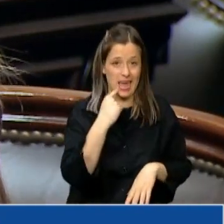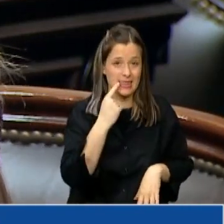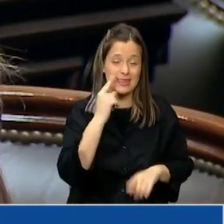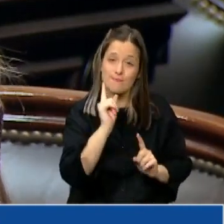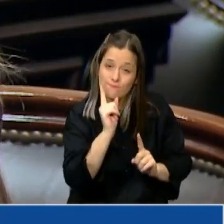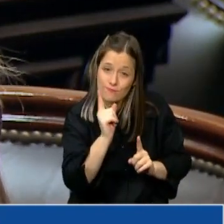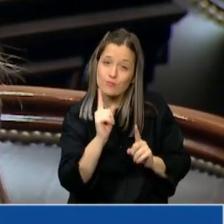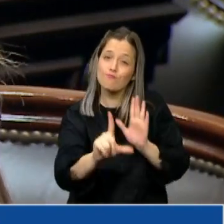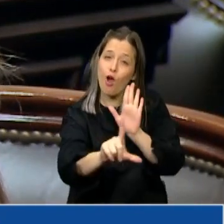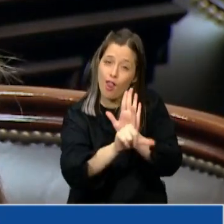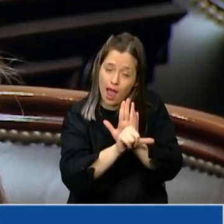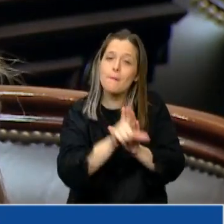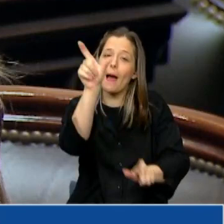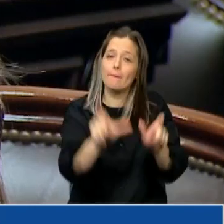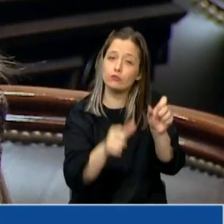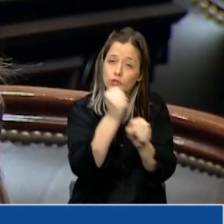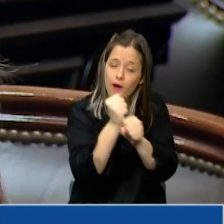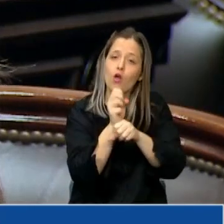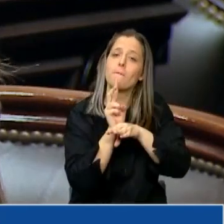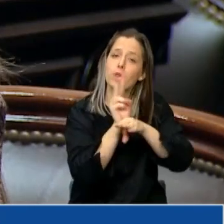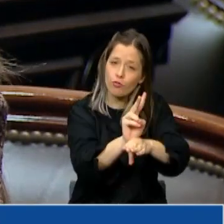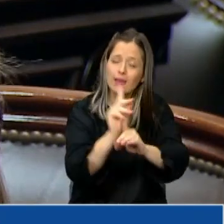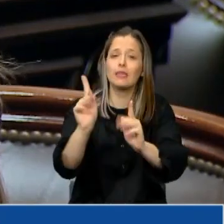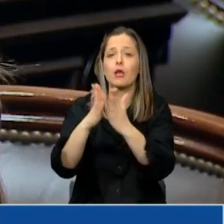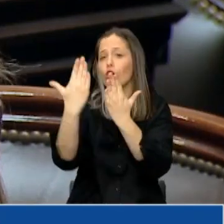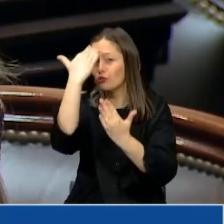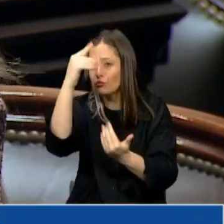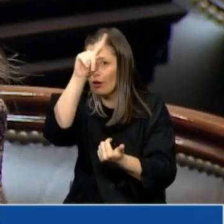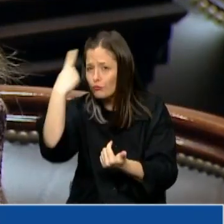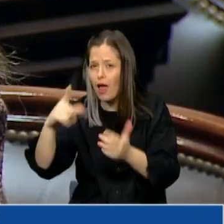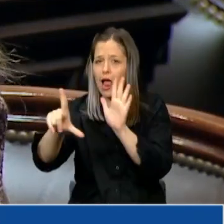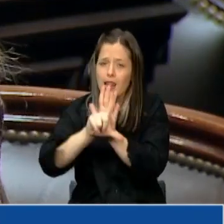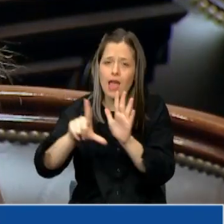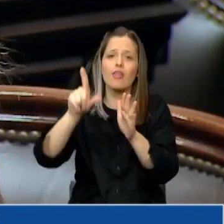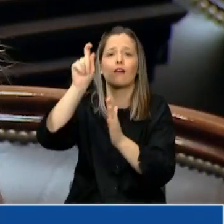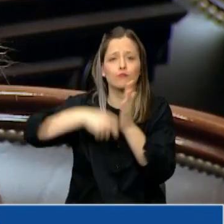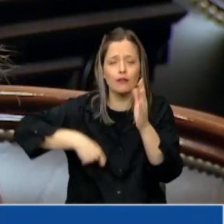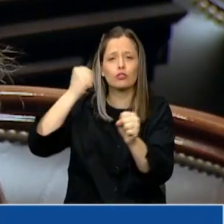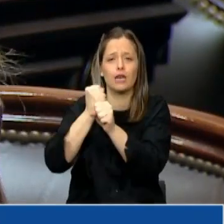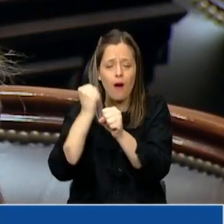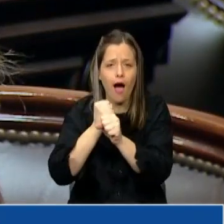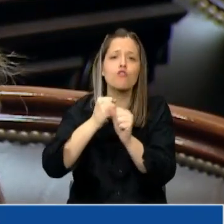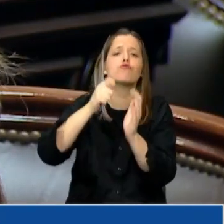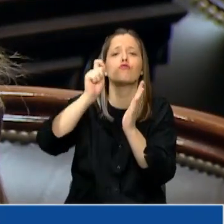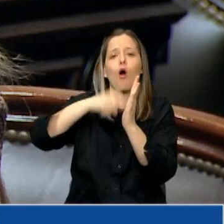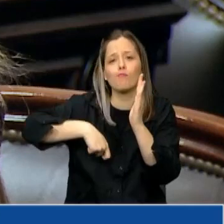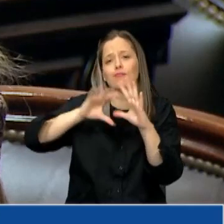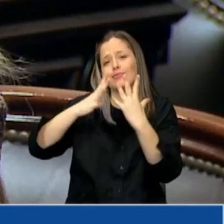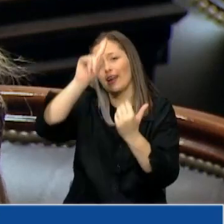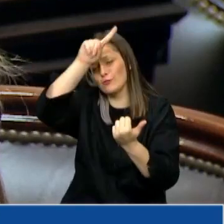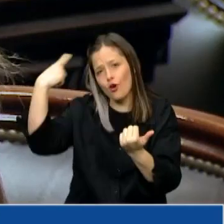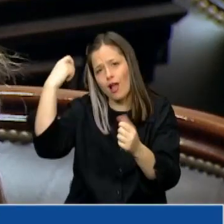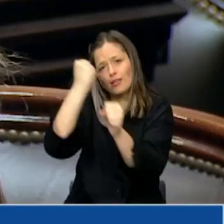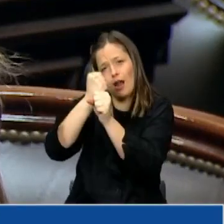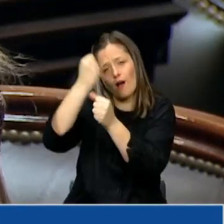régimen protectorio vigente, Constitución, Ley de Contratos de Trabajo, convenios de la Organización Internacional